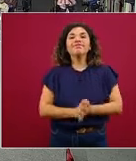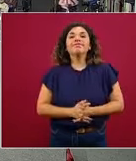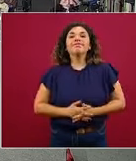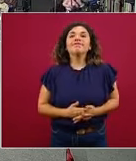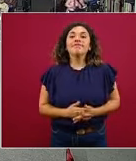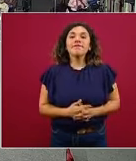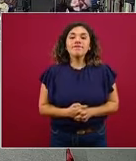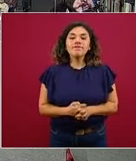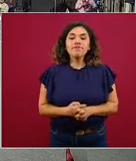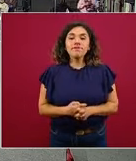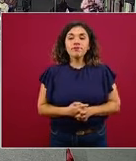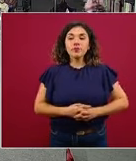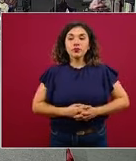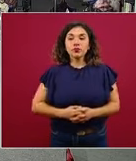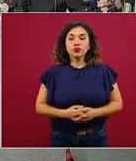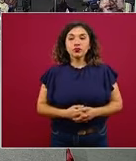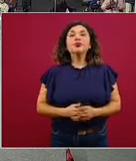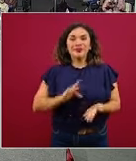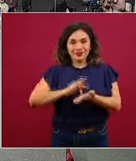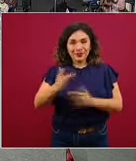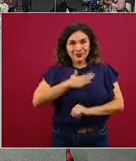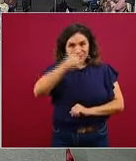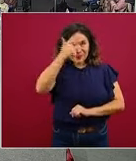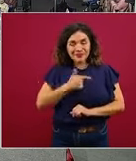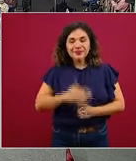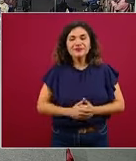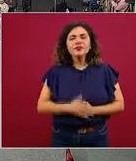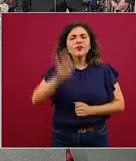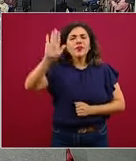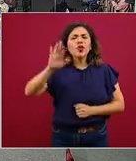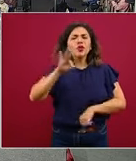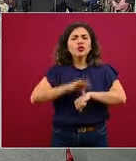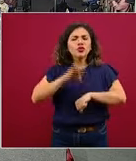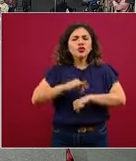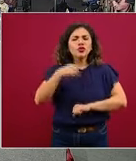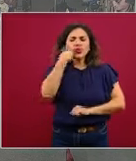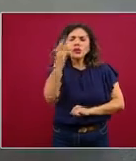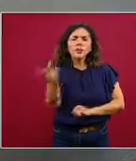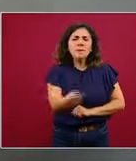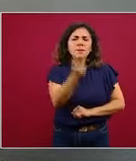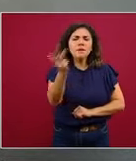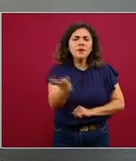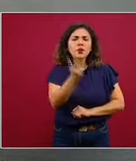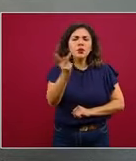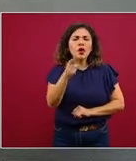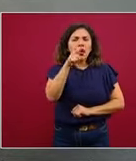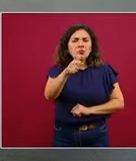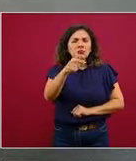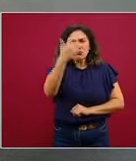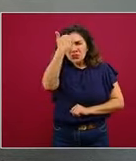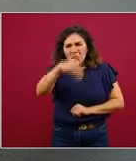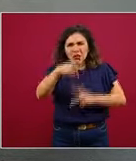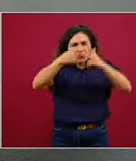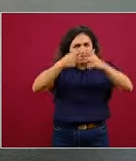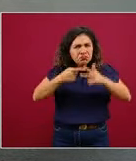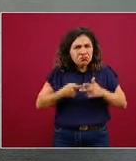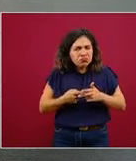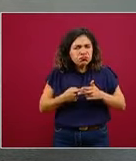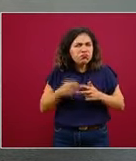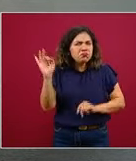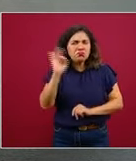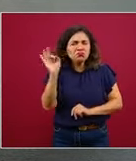lado. Gracias, buenas noches. Doctora Rodríguez, quiero preguntarle si tienen un estimado de en